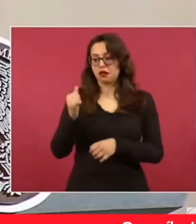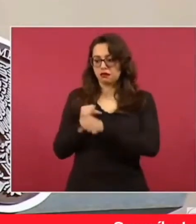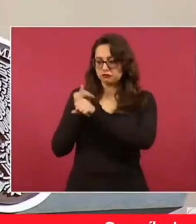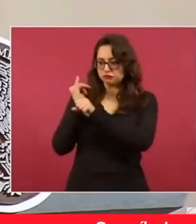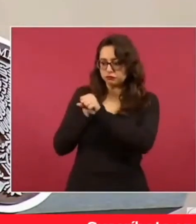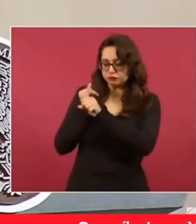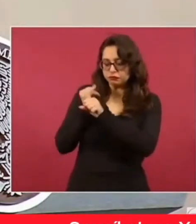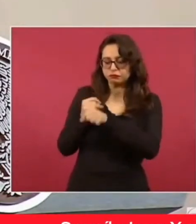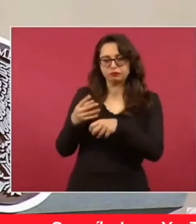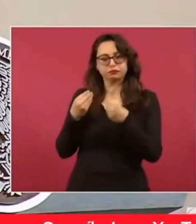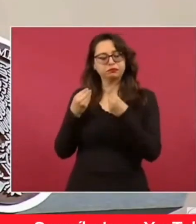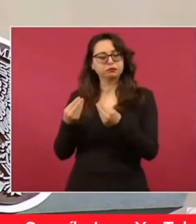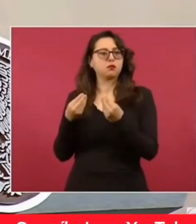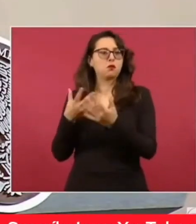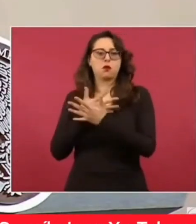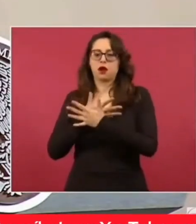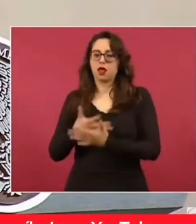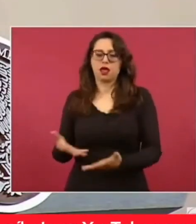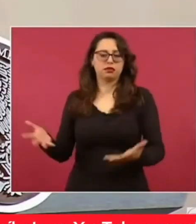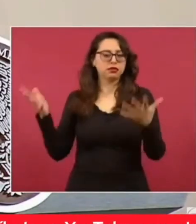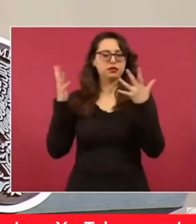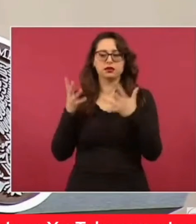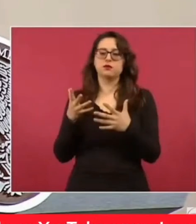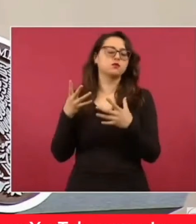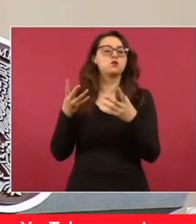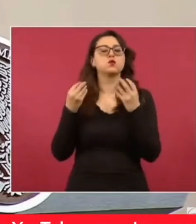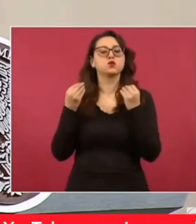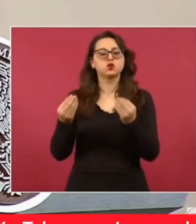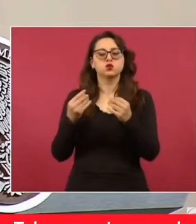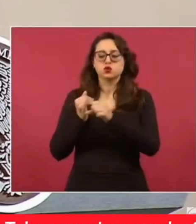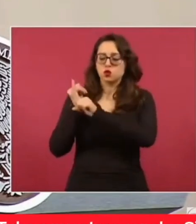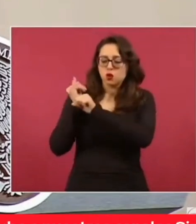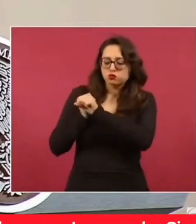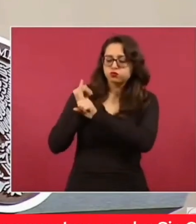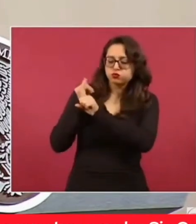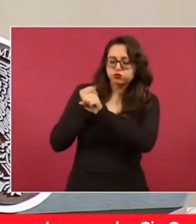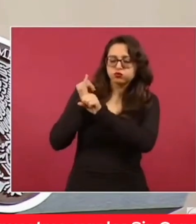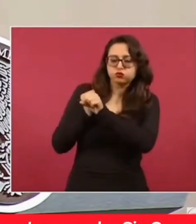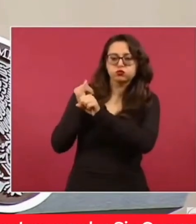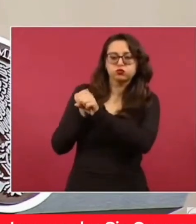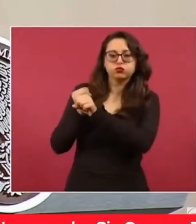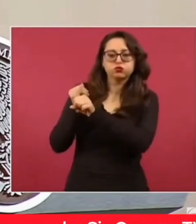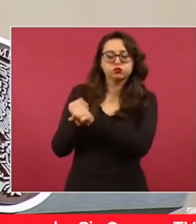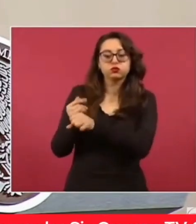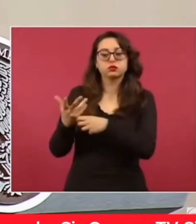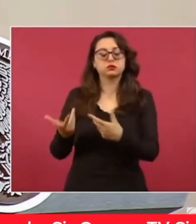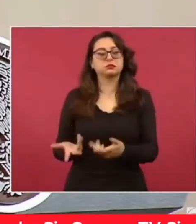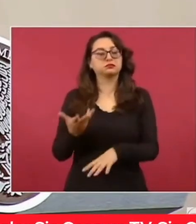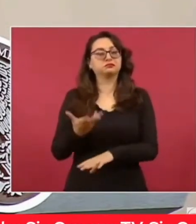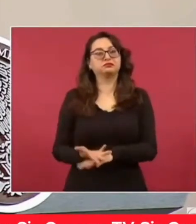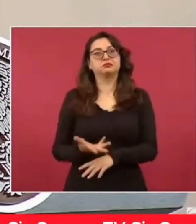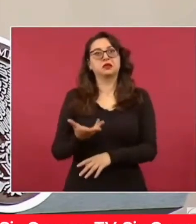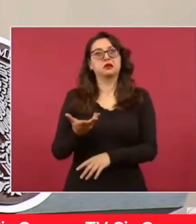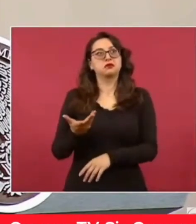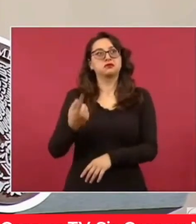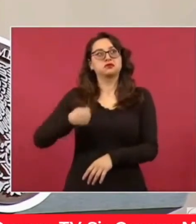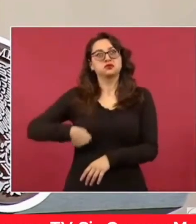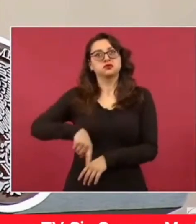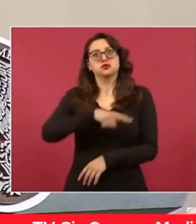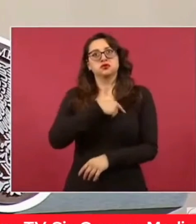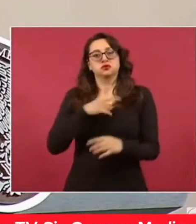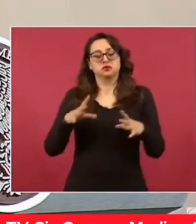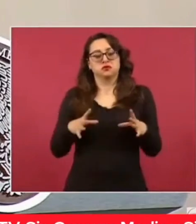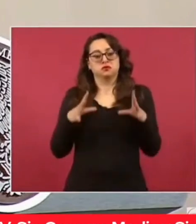Mesoamérica. En la historia del instituto no habíamos podido tener